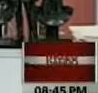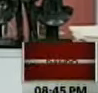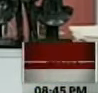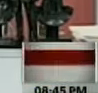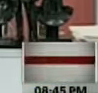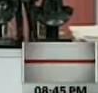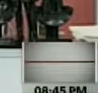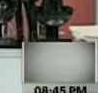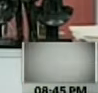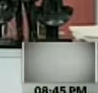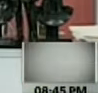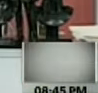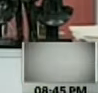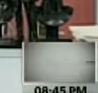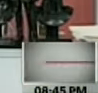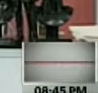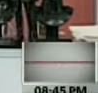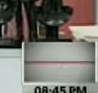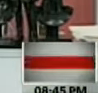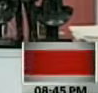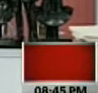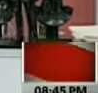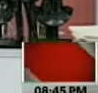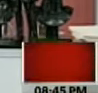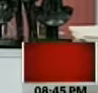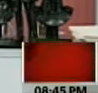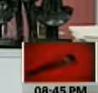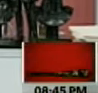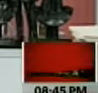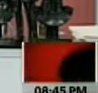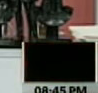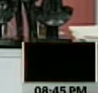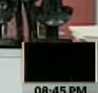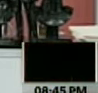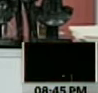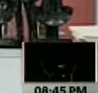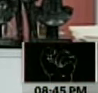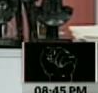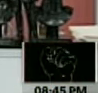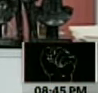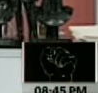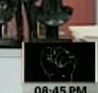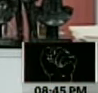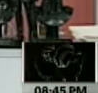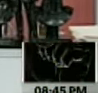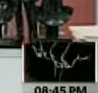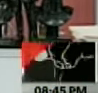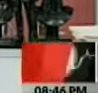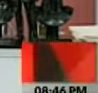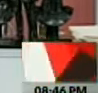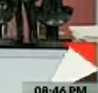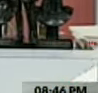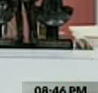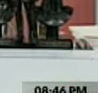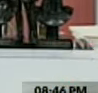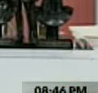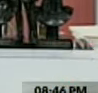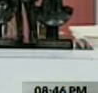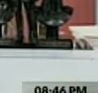norteamericana aquí, de eso no se lo informa el presidente Obama, no. Eso no se lo informa. De la